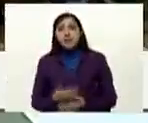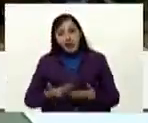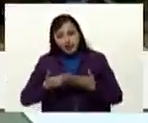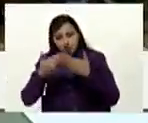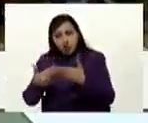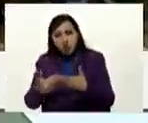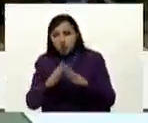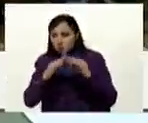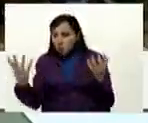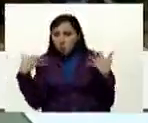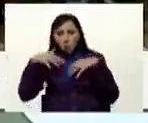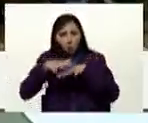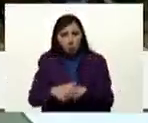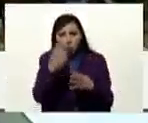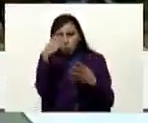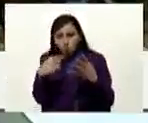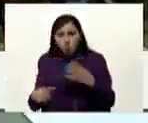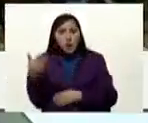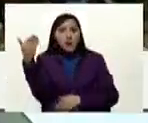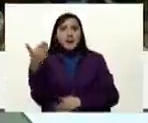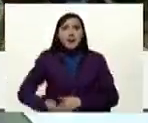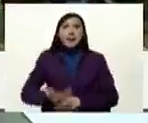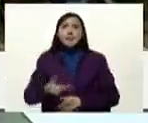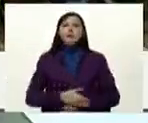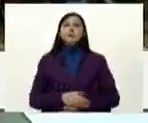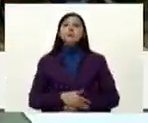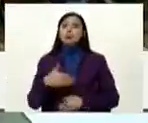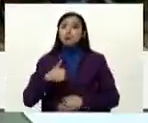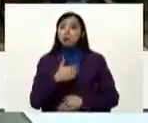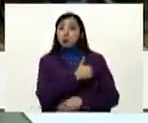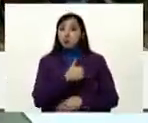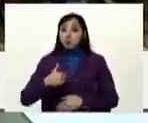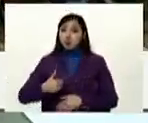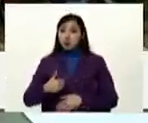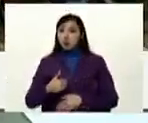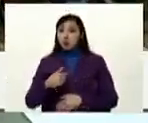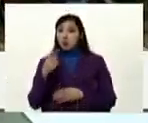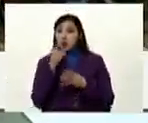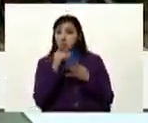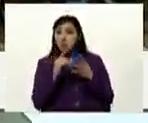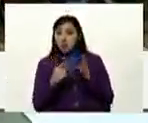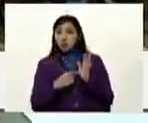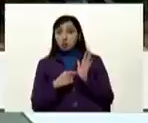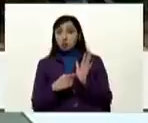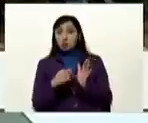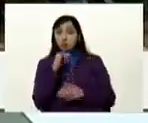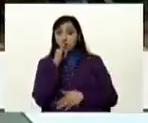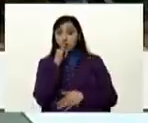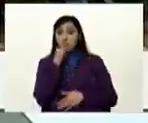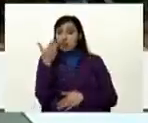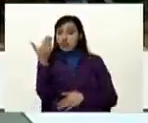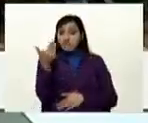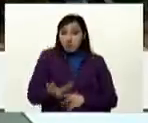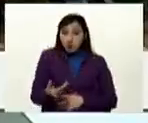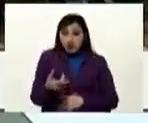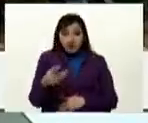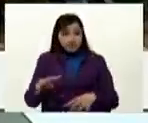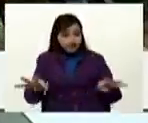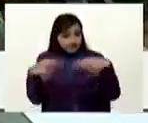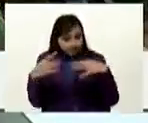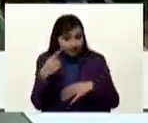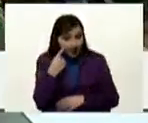de todos los factores tan importante, fíjense, yo quisiera darle aquí algunos datos, muy importante, atención